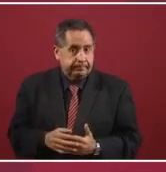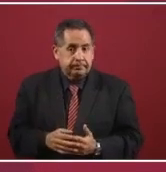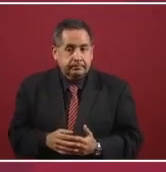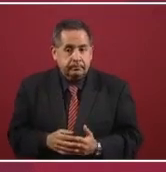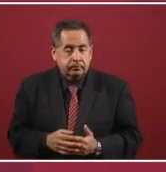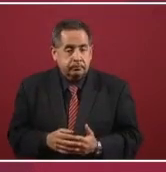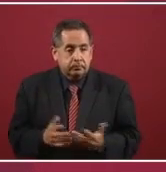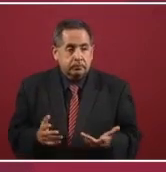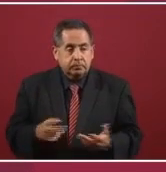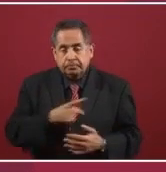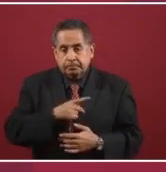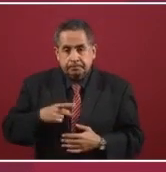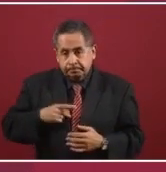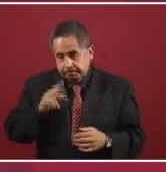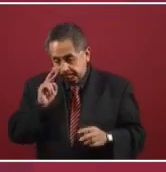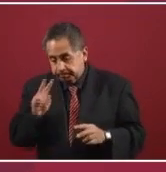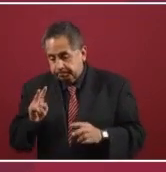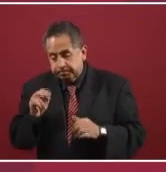habría que